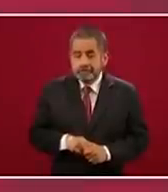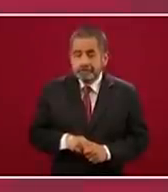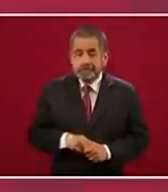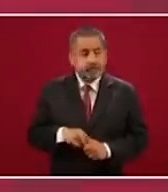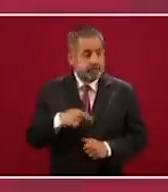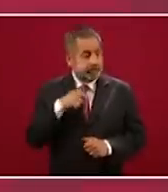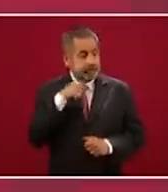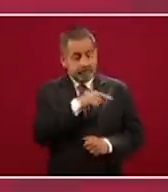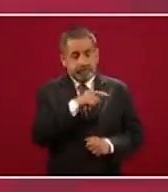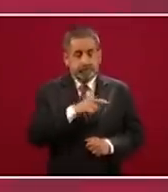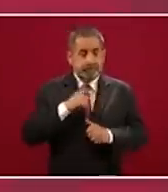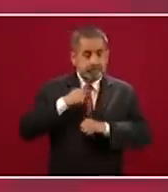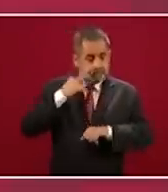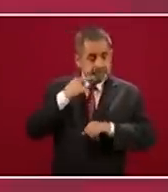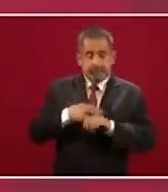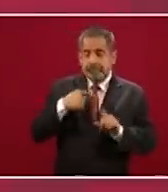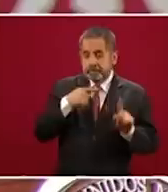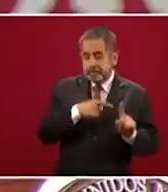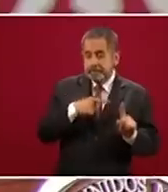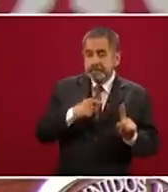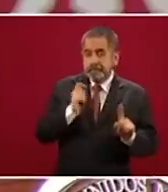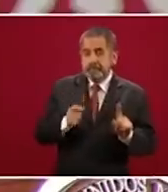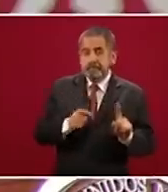a él le tocó